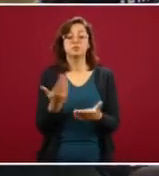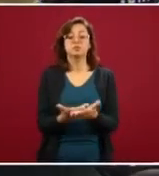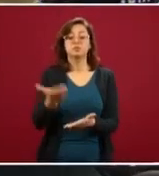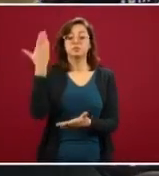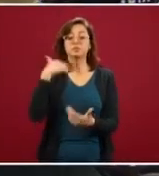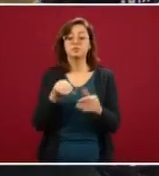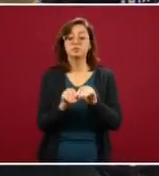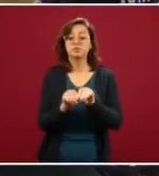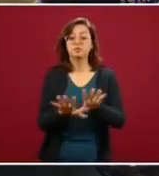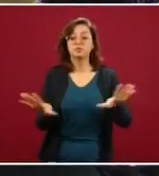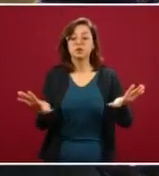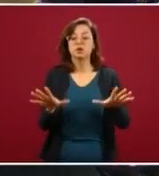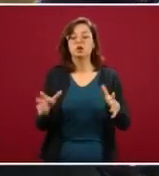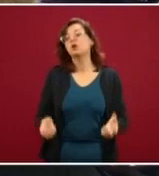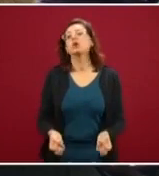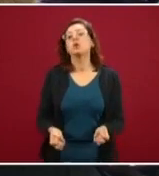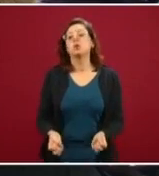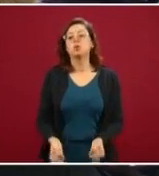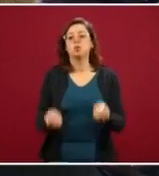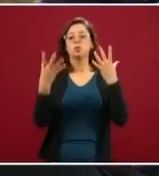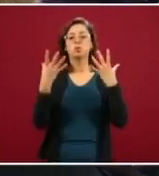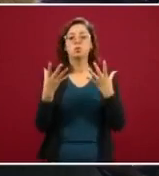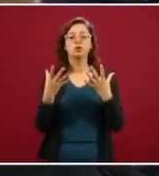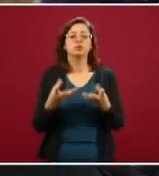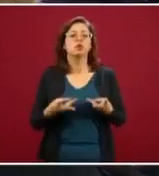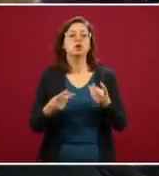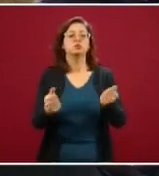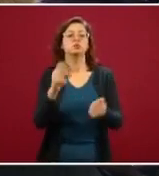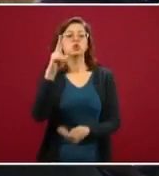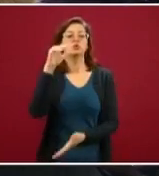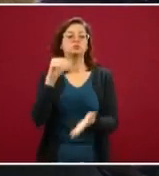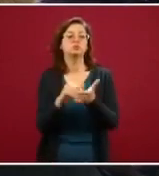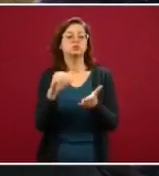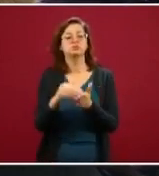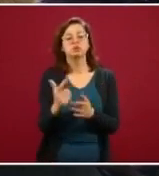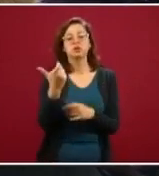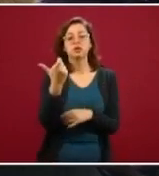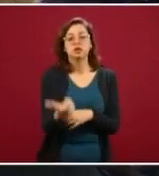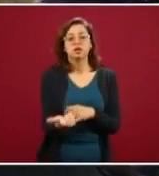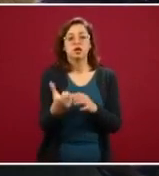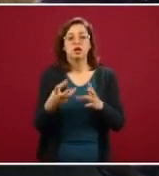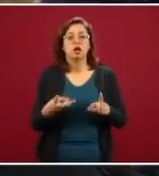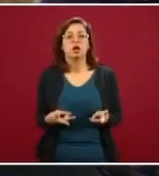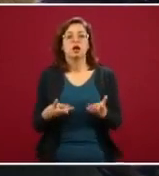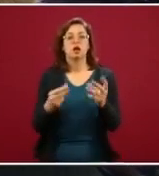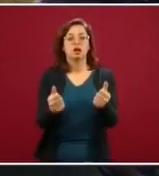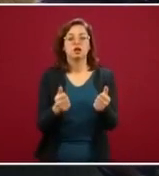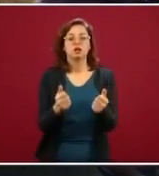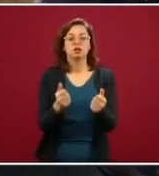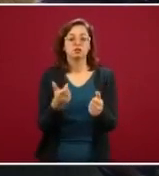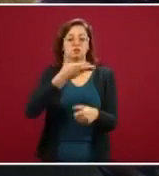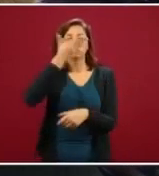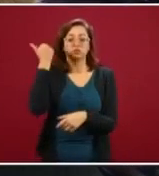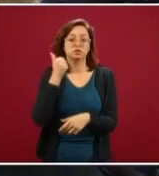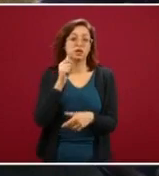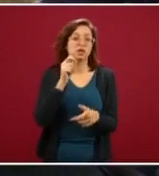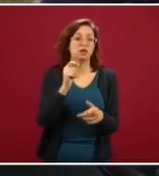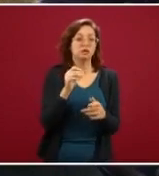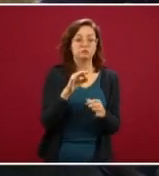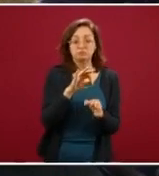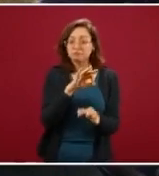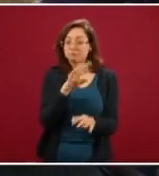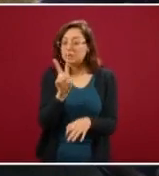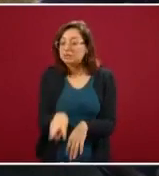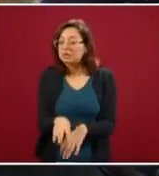publicó cuánto había costado, más de 2,000 millones de pesos fue el costo que habían anunciado. No sé si terminó siendo